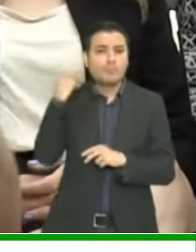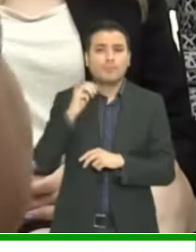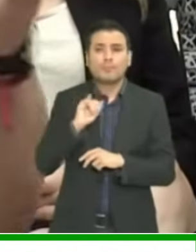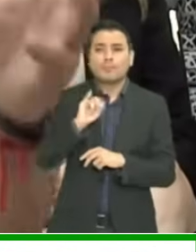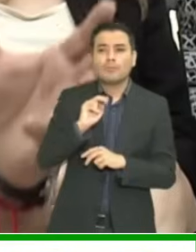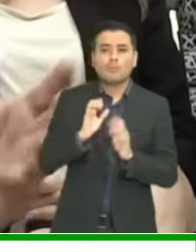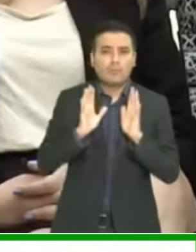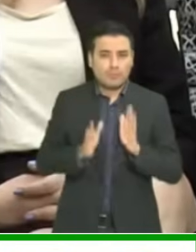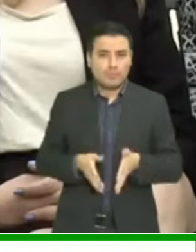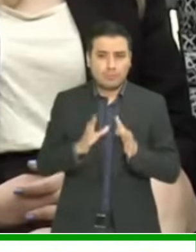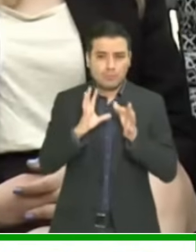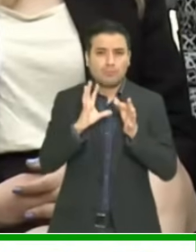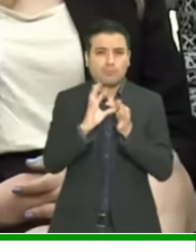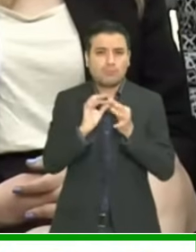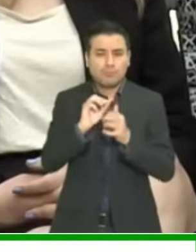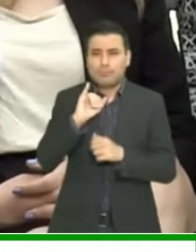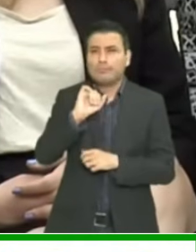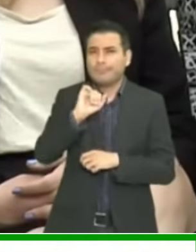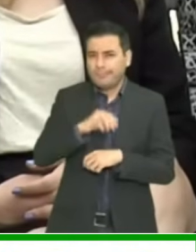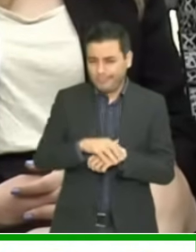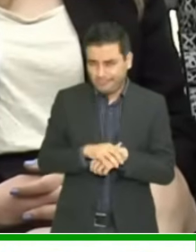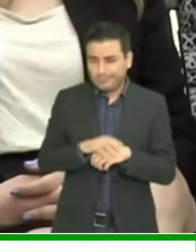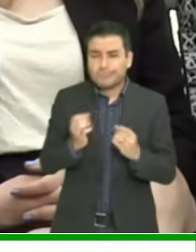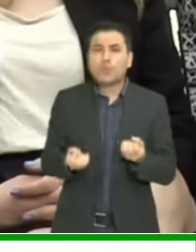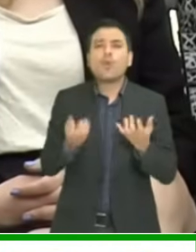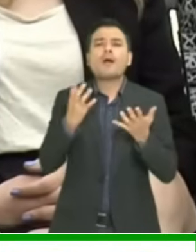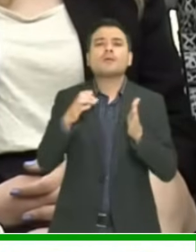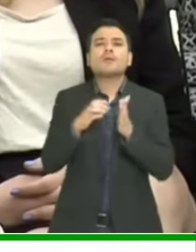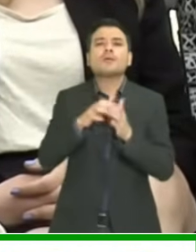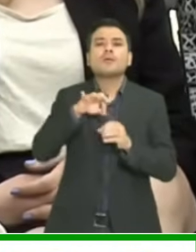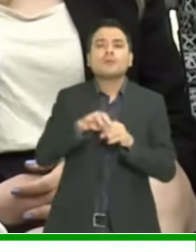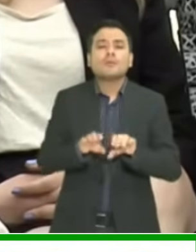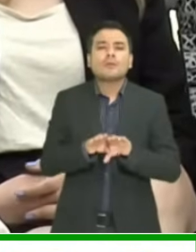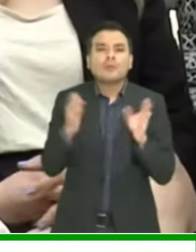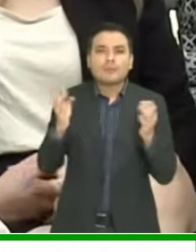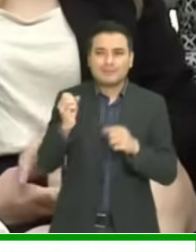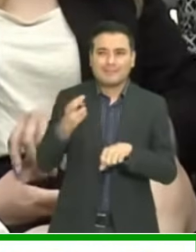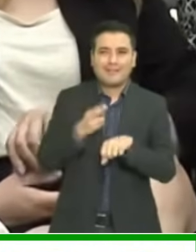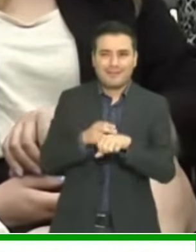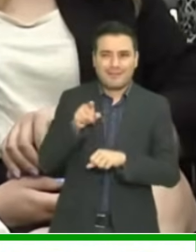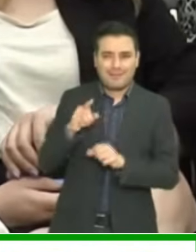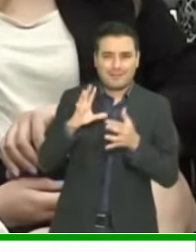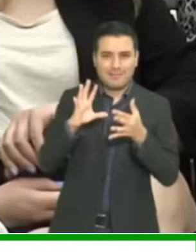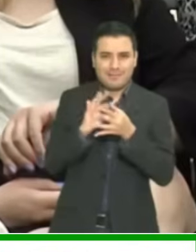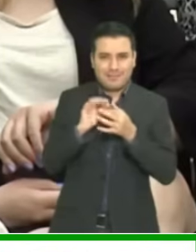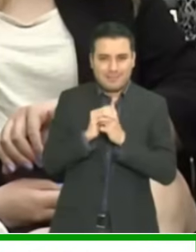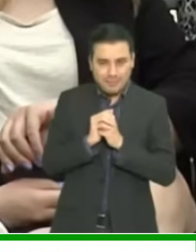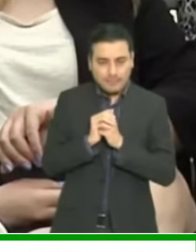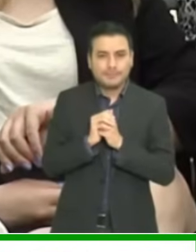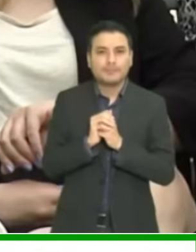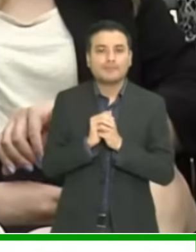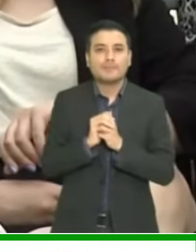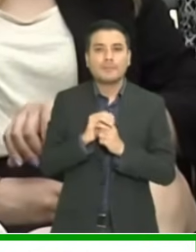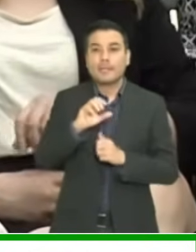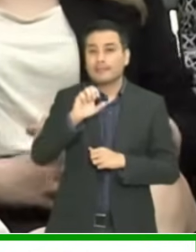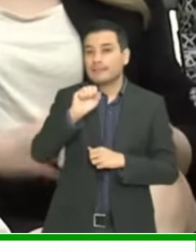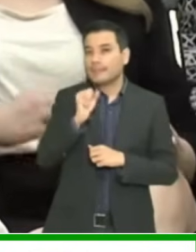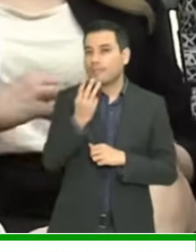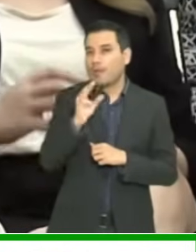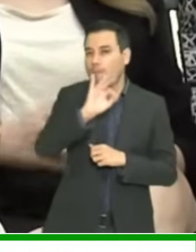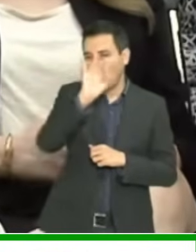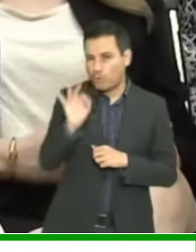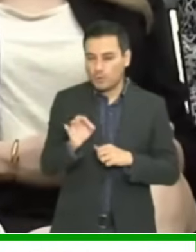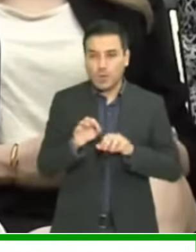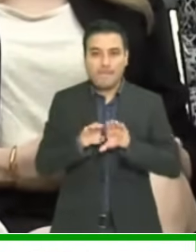primer indicio del volumen. La secretaria nos hacía saber que en la presidencia esto será del orden del